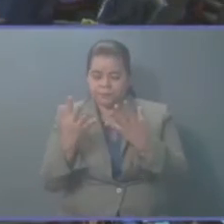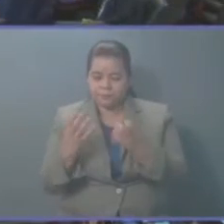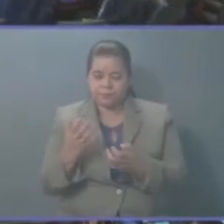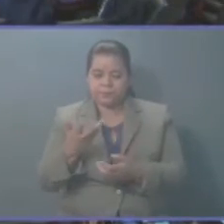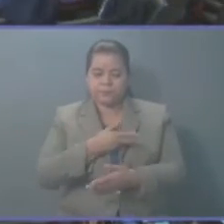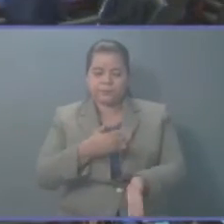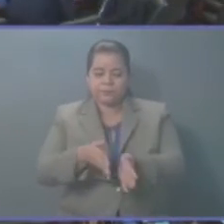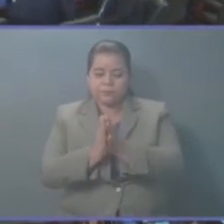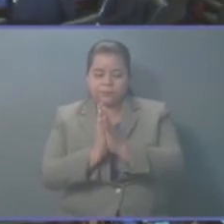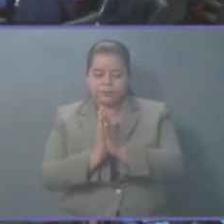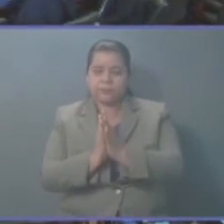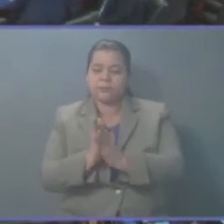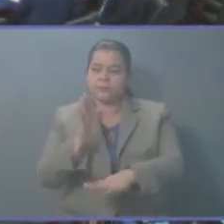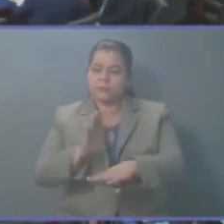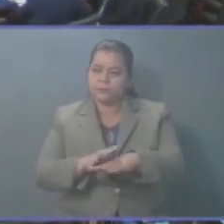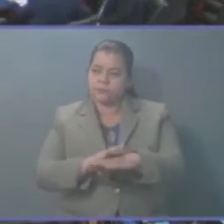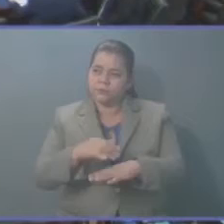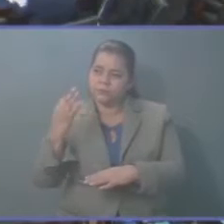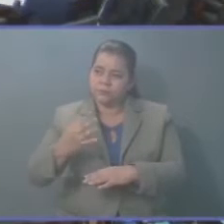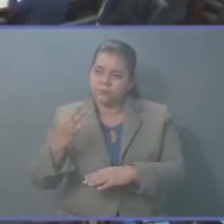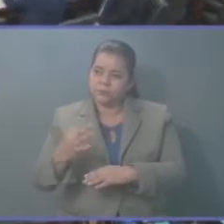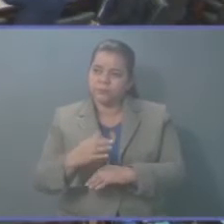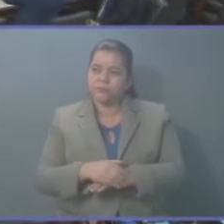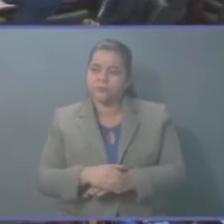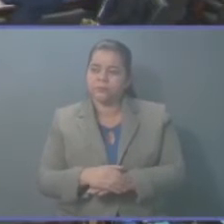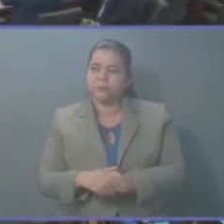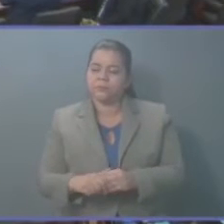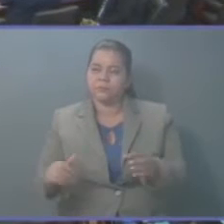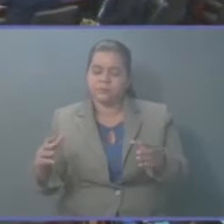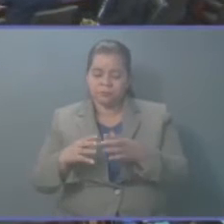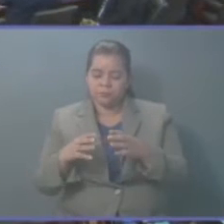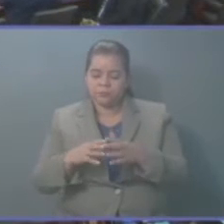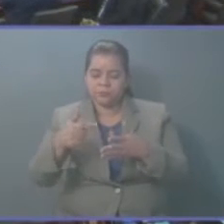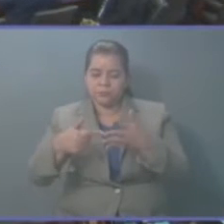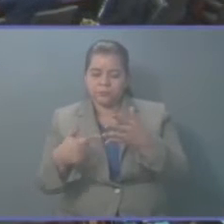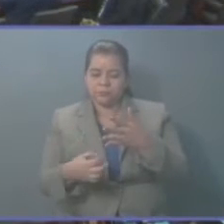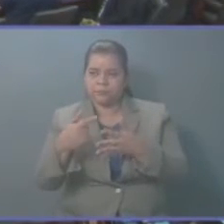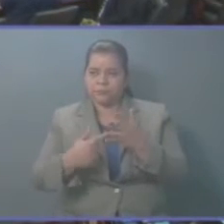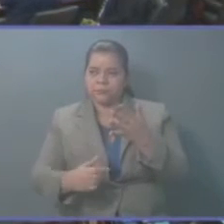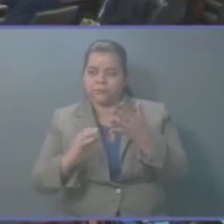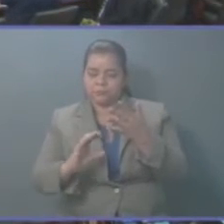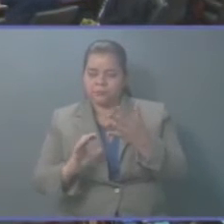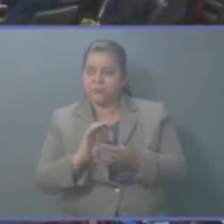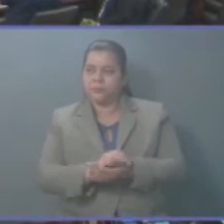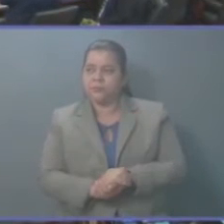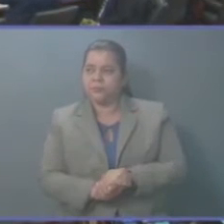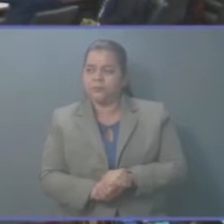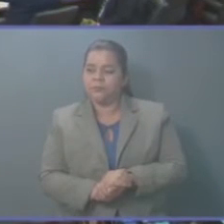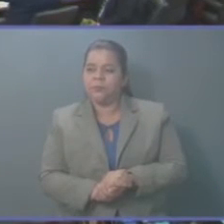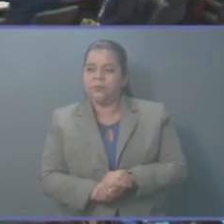que convoque, por favor, a la Comisión de Legislación y Puntos